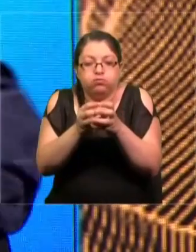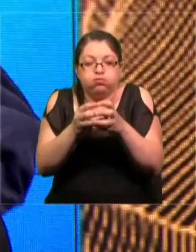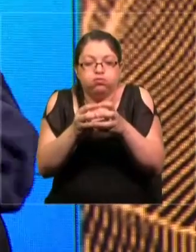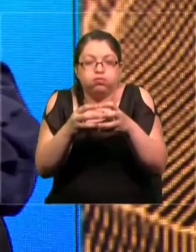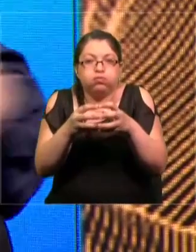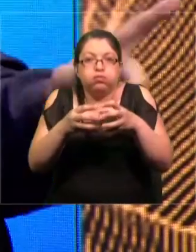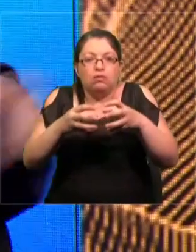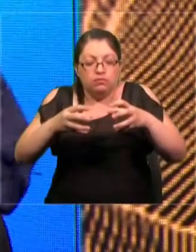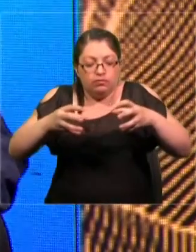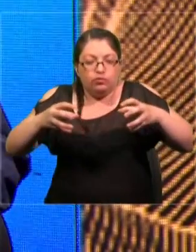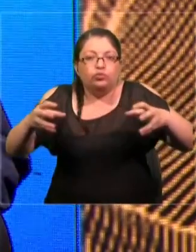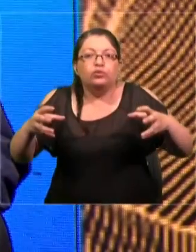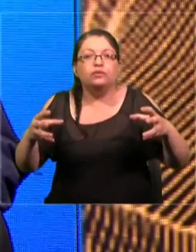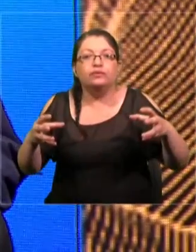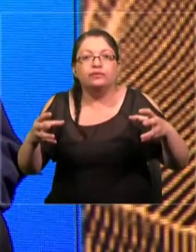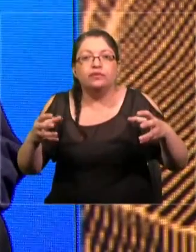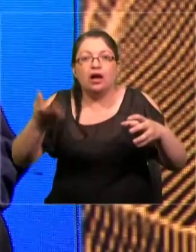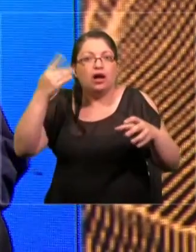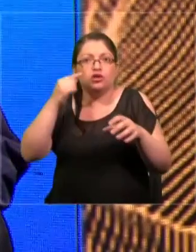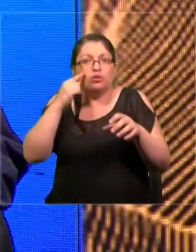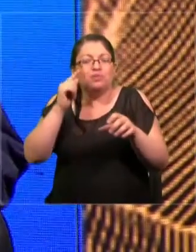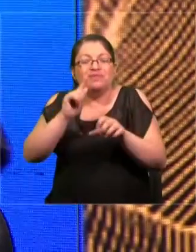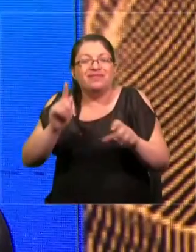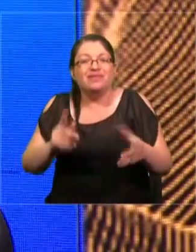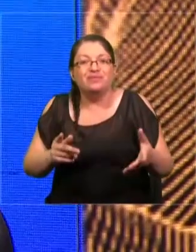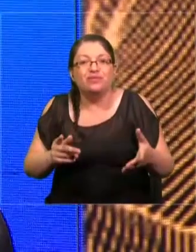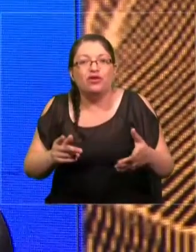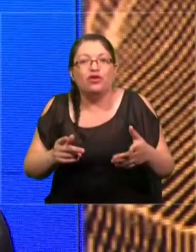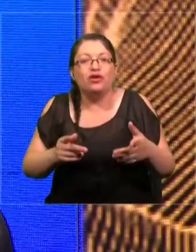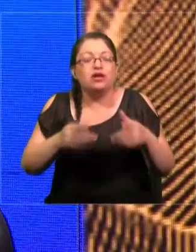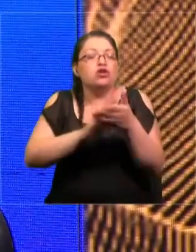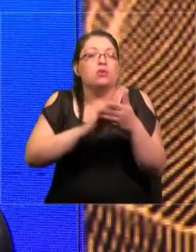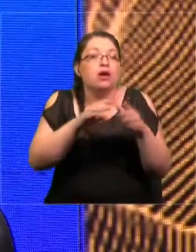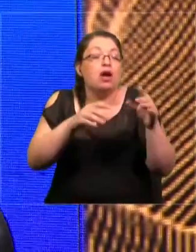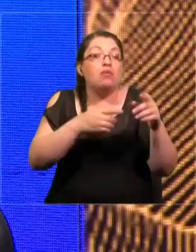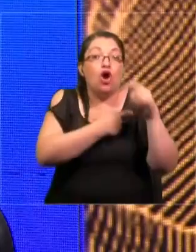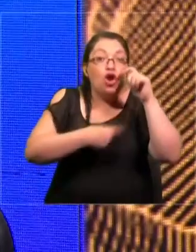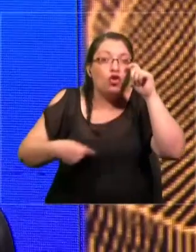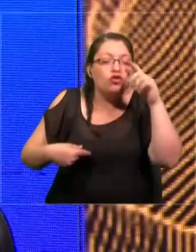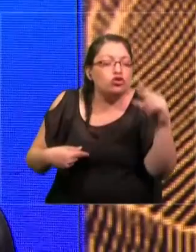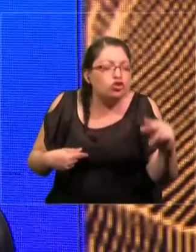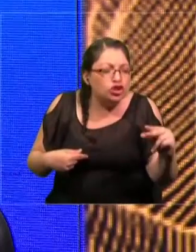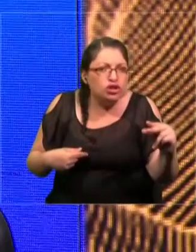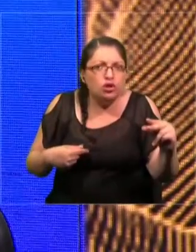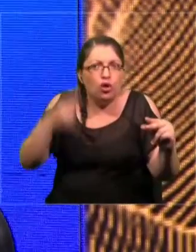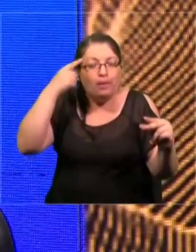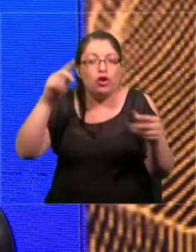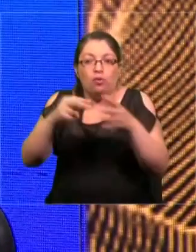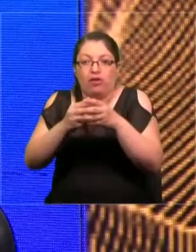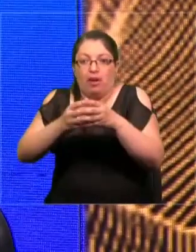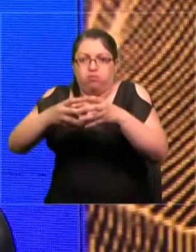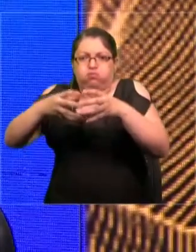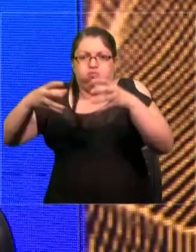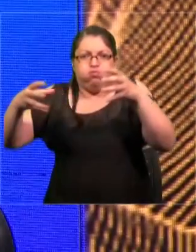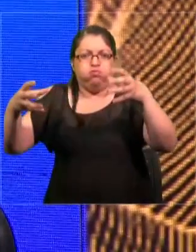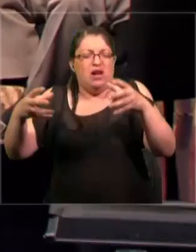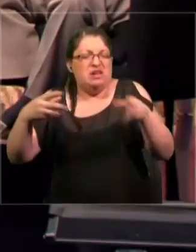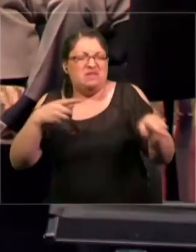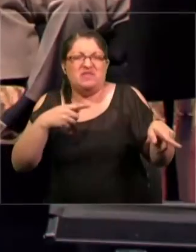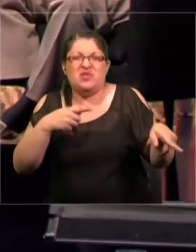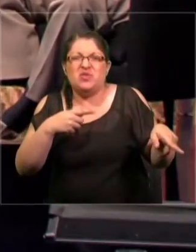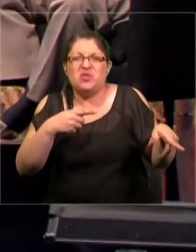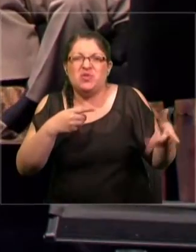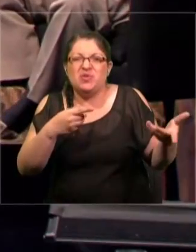insospechada que sobrepasan a los gobiernos locales que quedan chiquititos y ridiculizados frente a la magnitud de los problemas